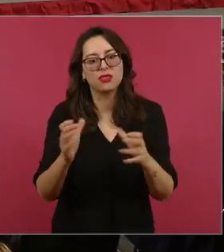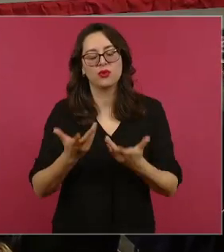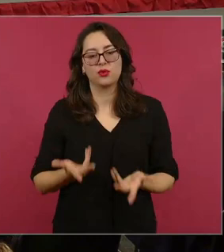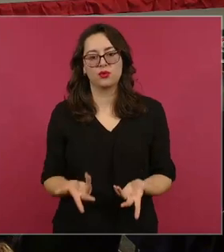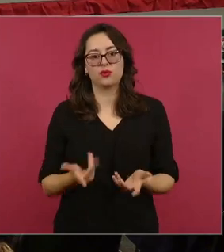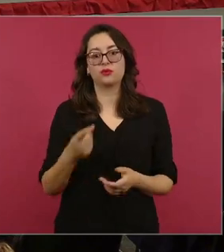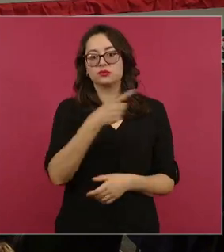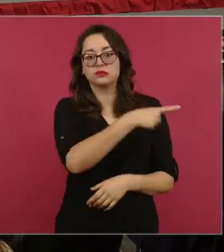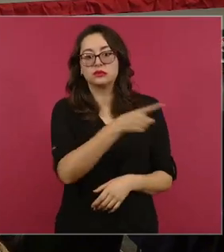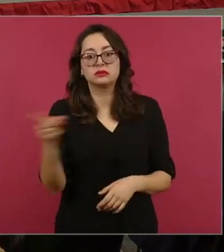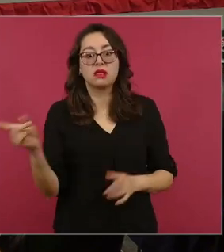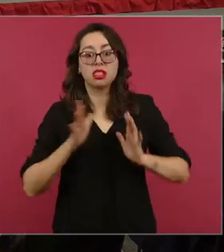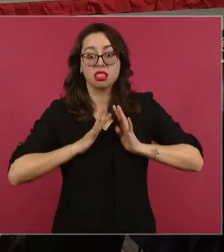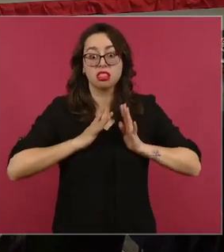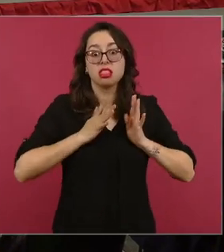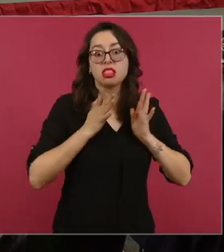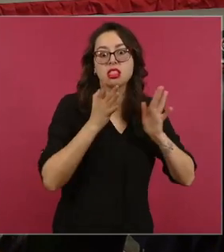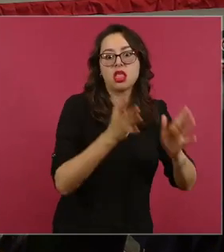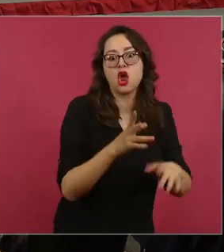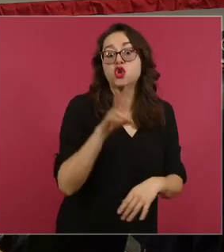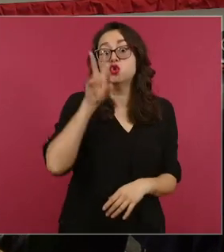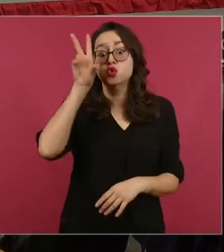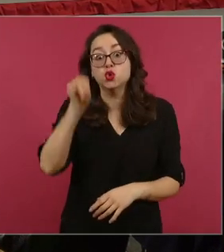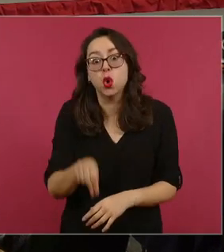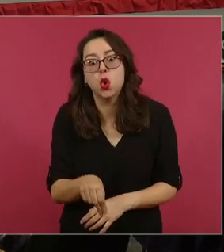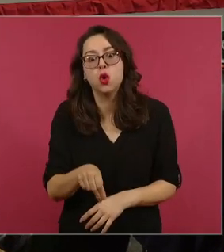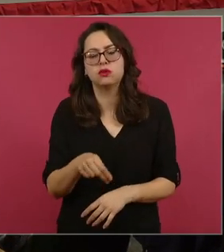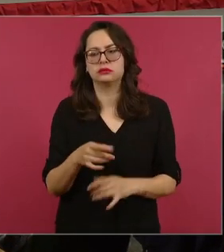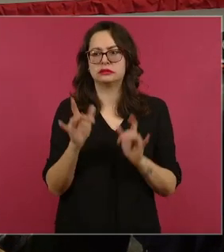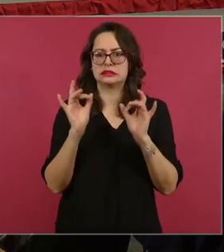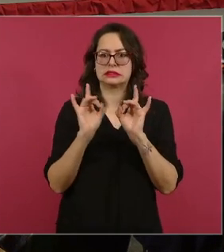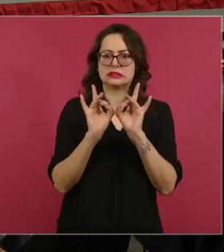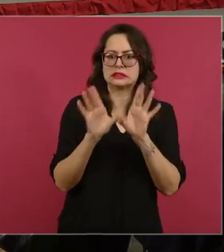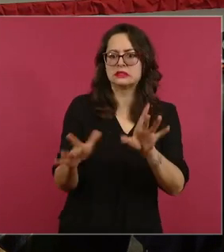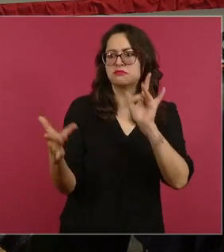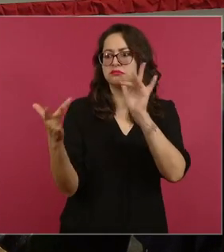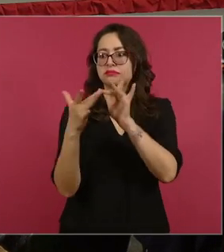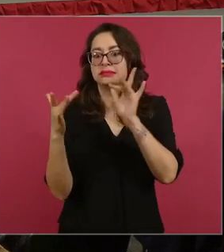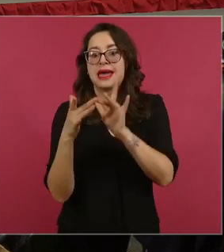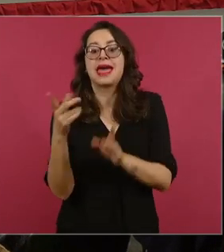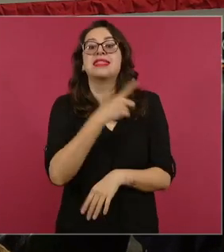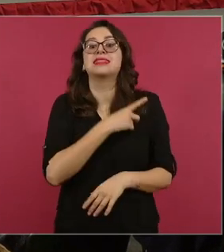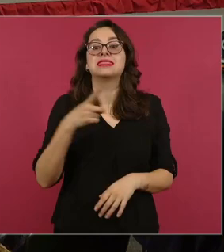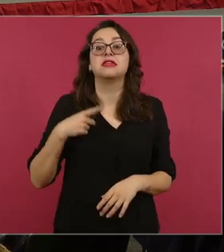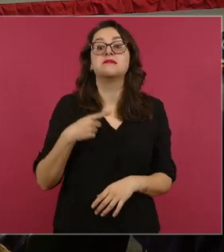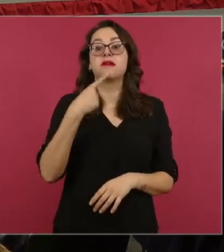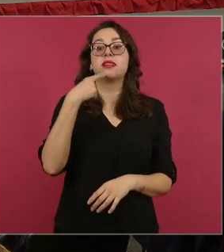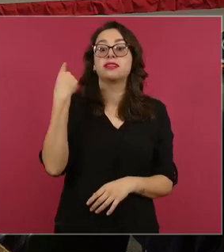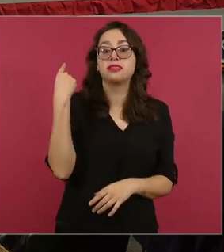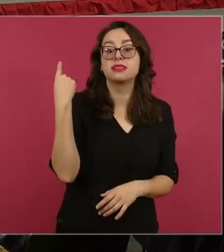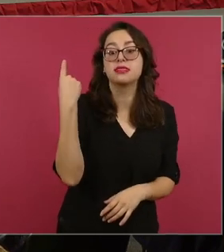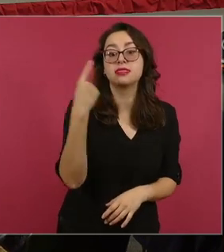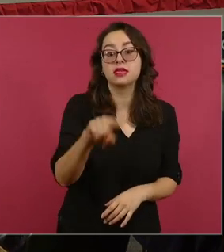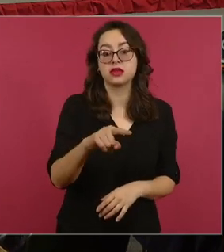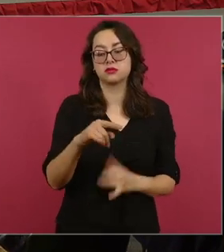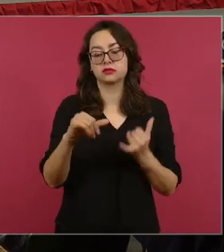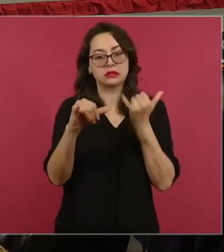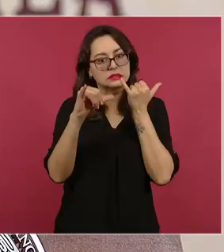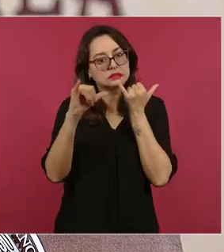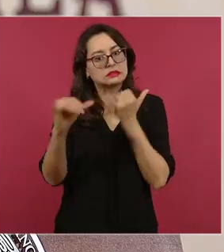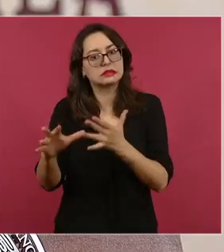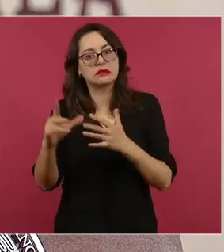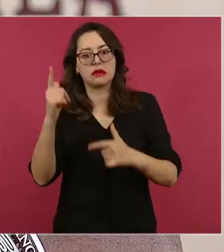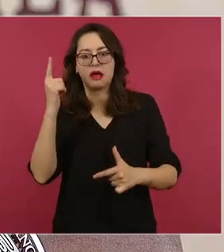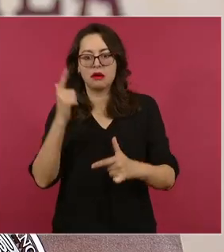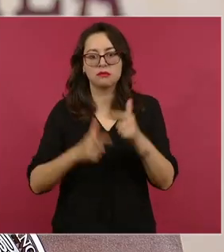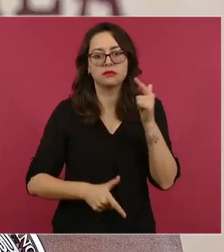Les pedimos no caer y denunciar aquellas publicaciones que intentan estafar al pueblo de